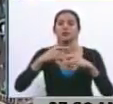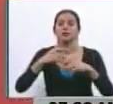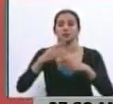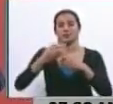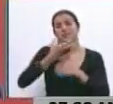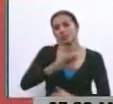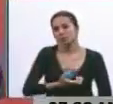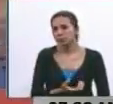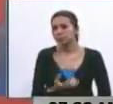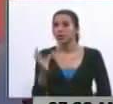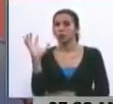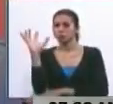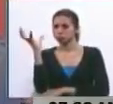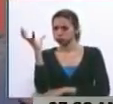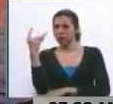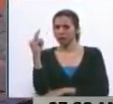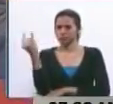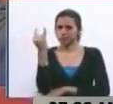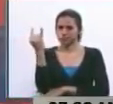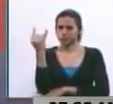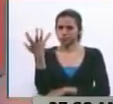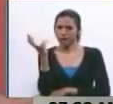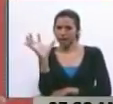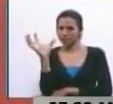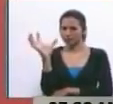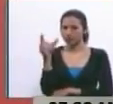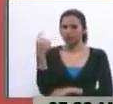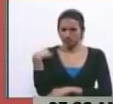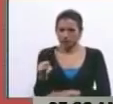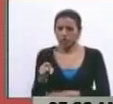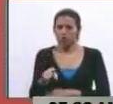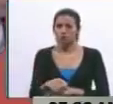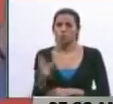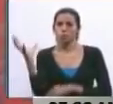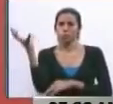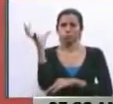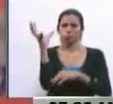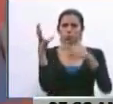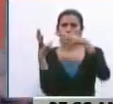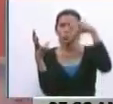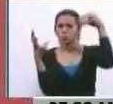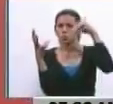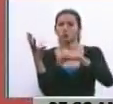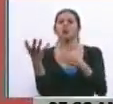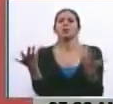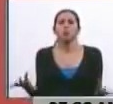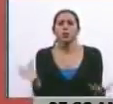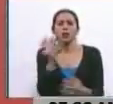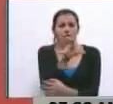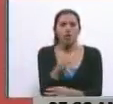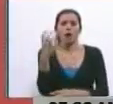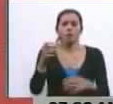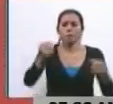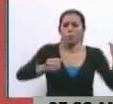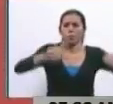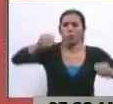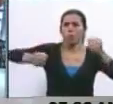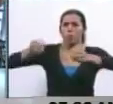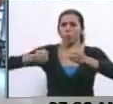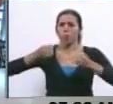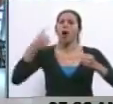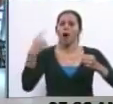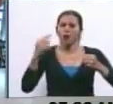porque quizás la cobertura, tienes el 49% de toda la población, pero el alcance, ¿a qué estados llegas, a qué regiones en comparación con la Venezuela?